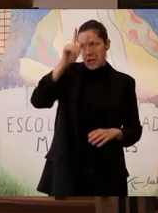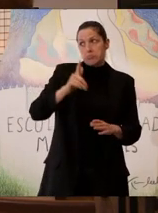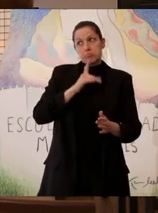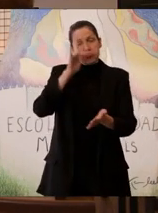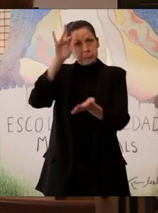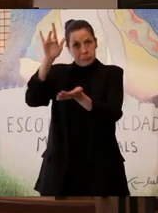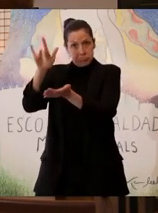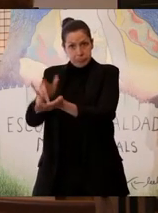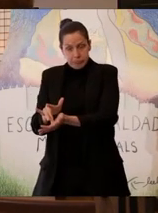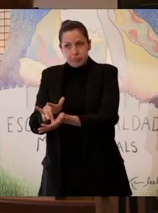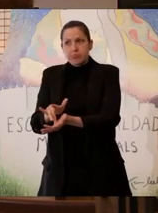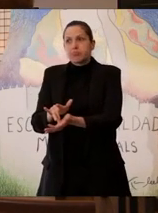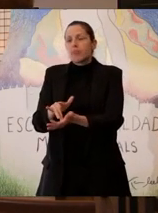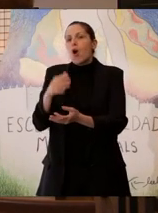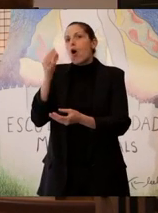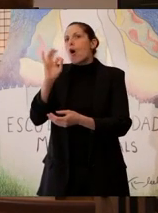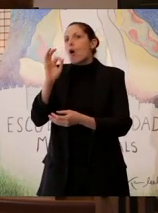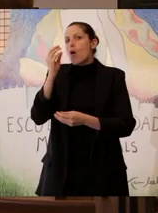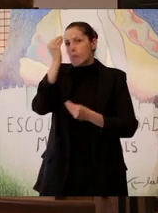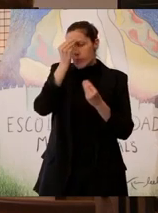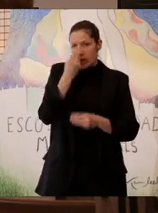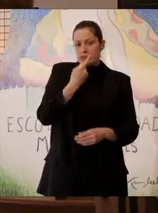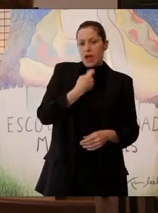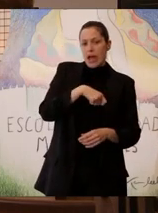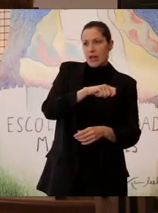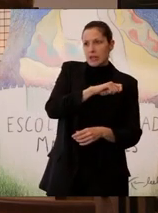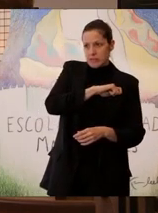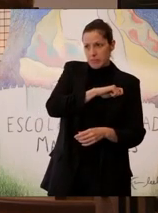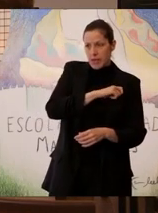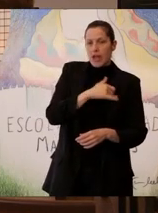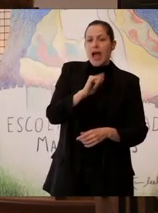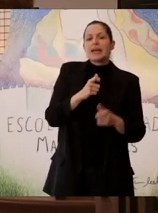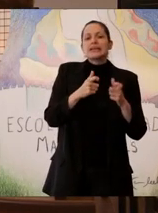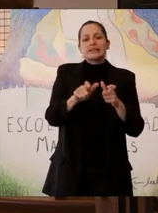si usted piensa en España, hay muchos sectores